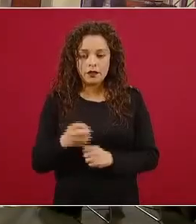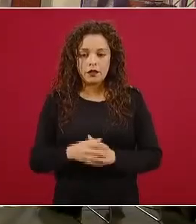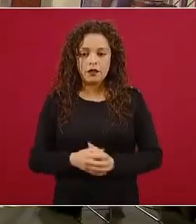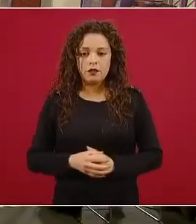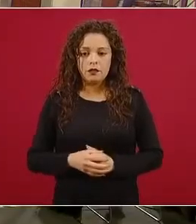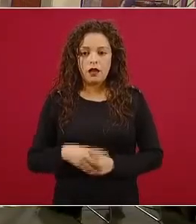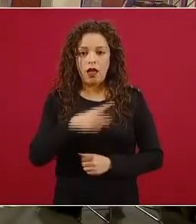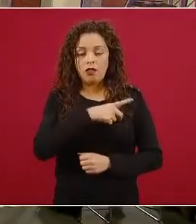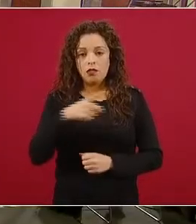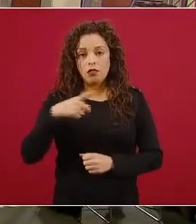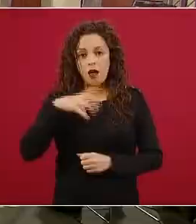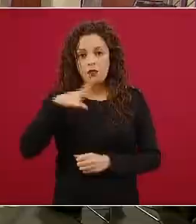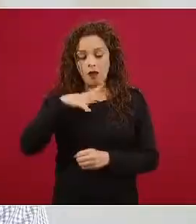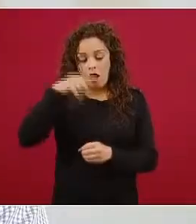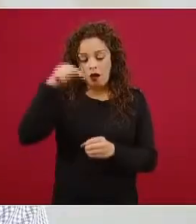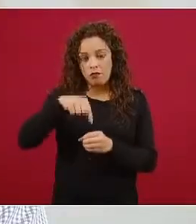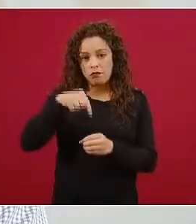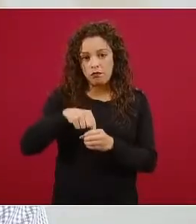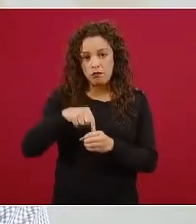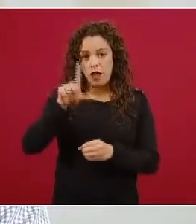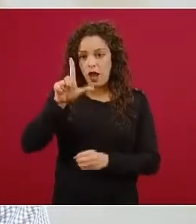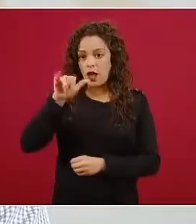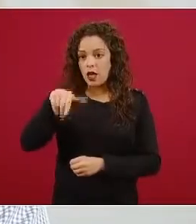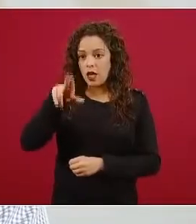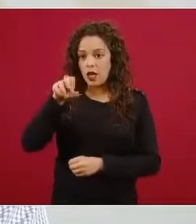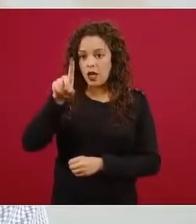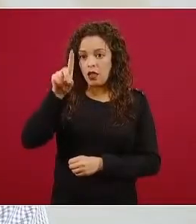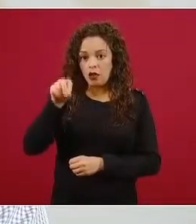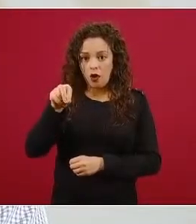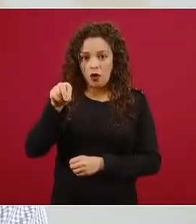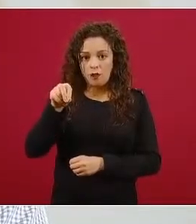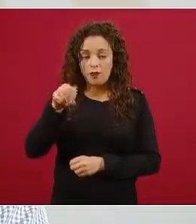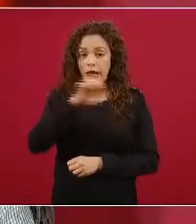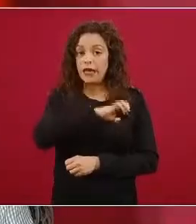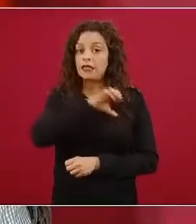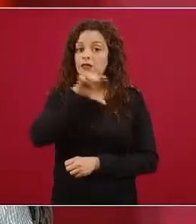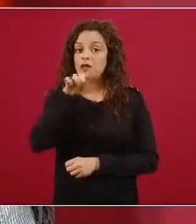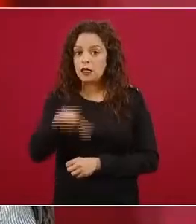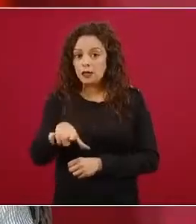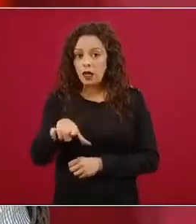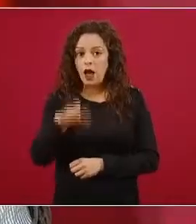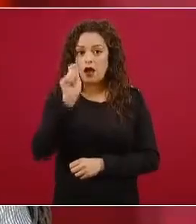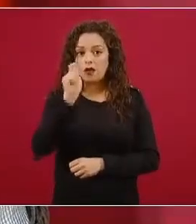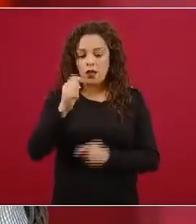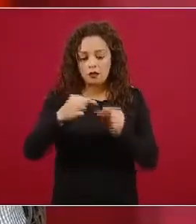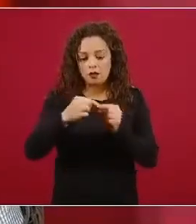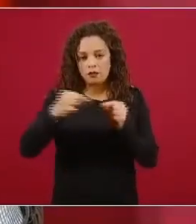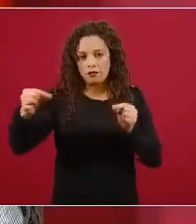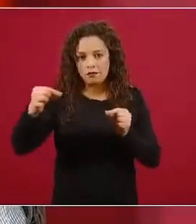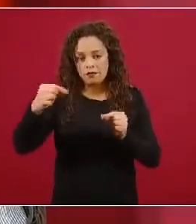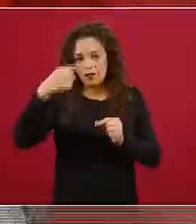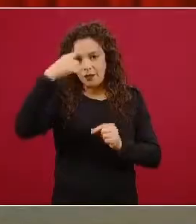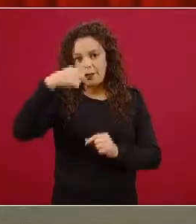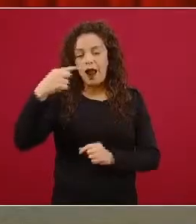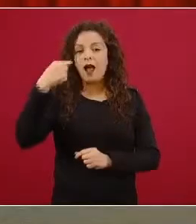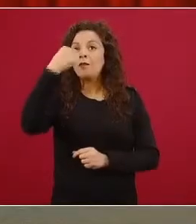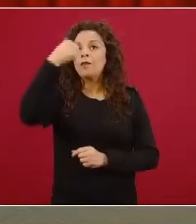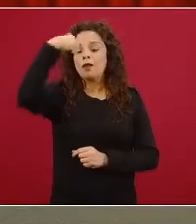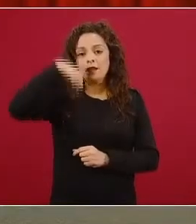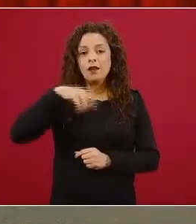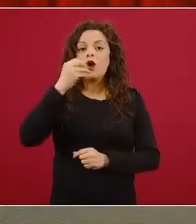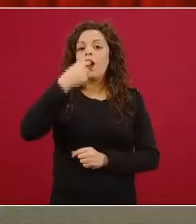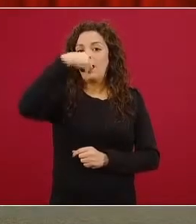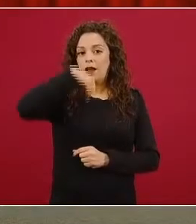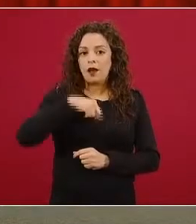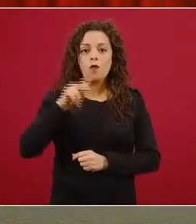debe de contener la punta del hisopo, que es precisamente un líquido especial para poder mantener también lo más activos